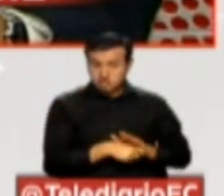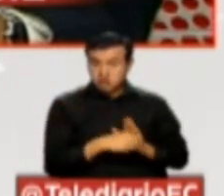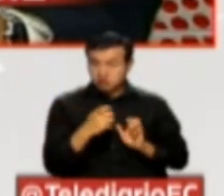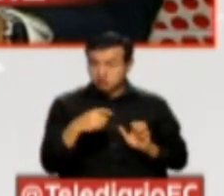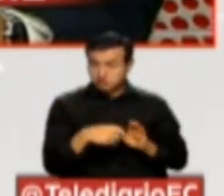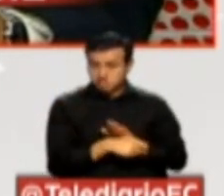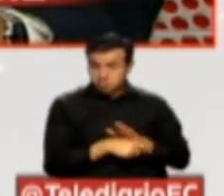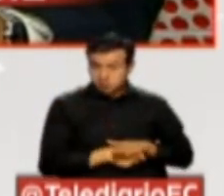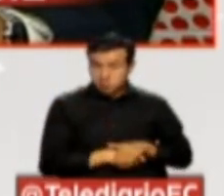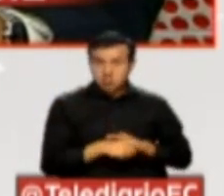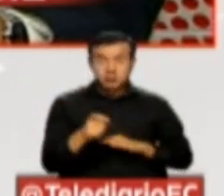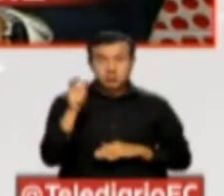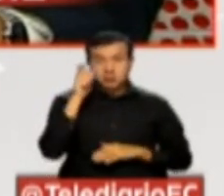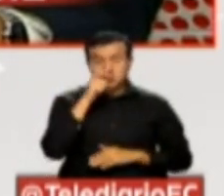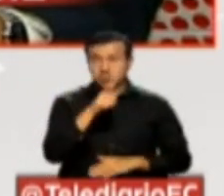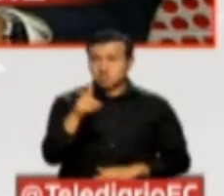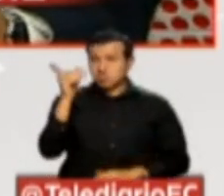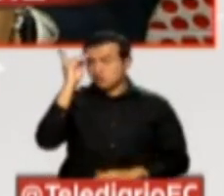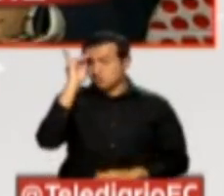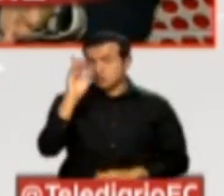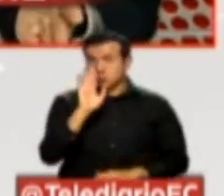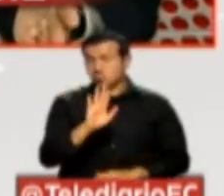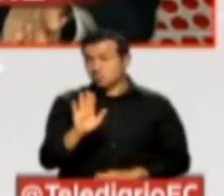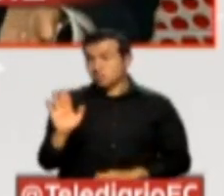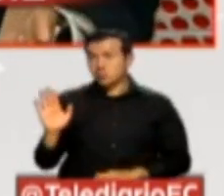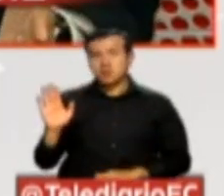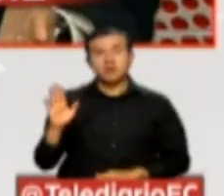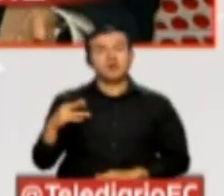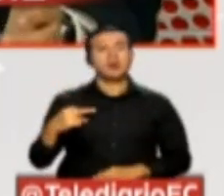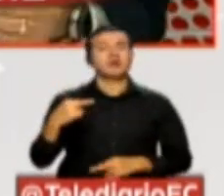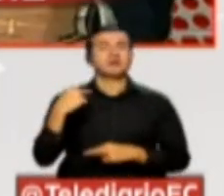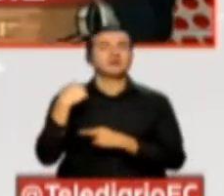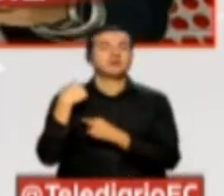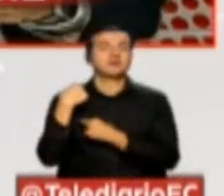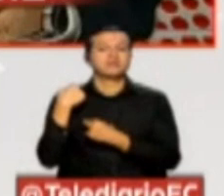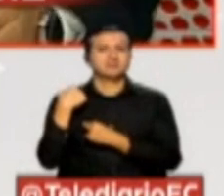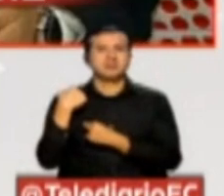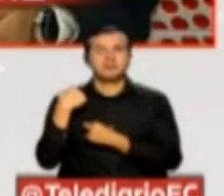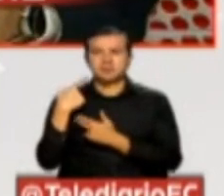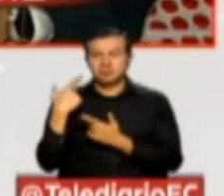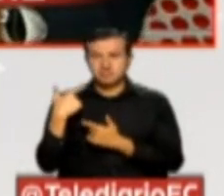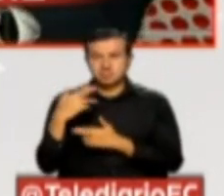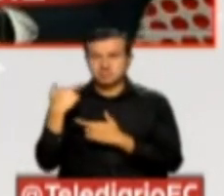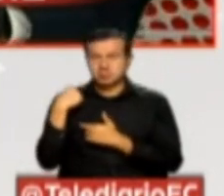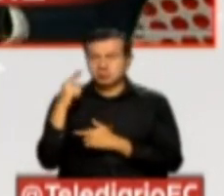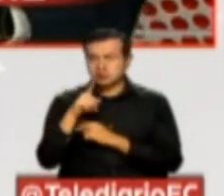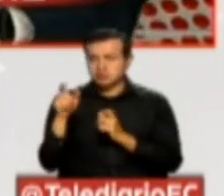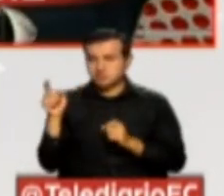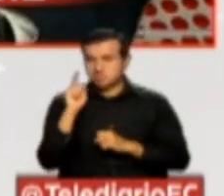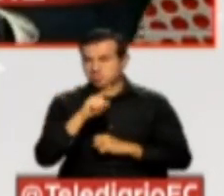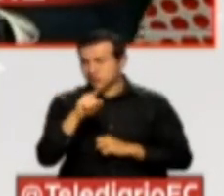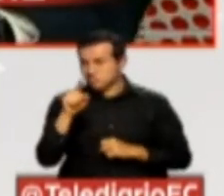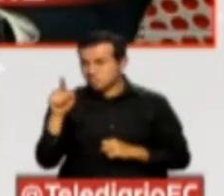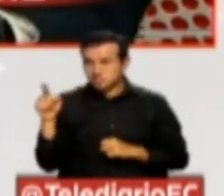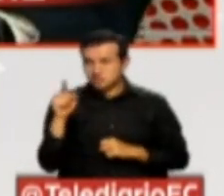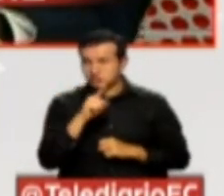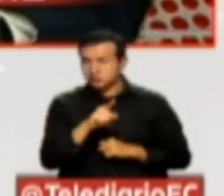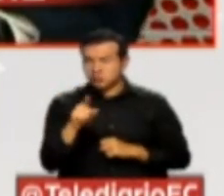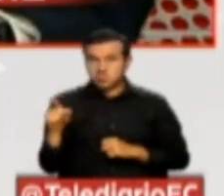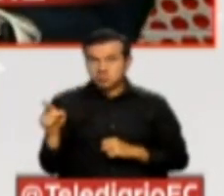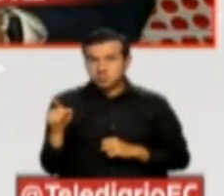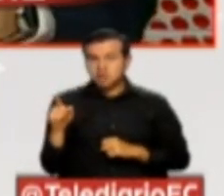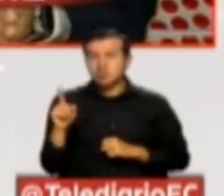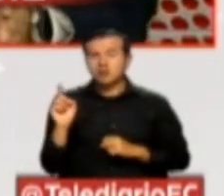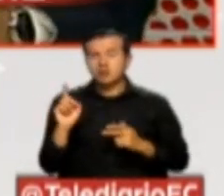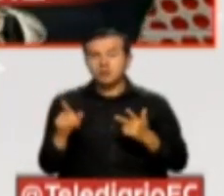embargo, es la Fiscalía quien tiene en su facultad formular cargos por el tipo penal que considere pertinente o